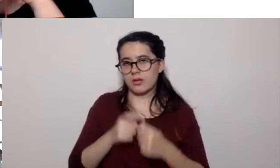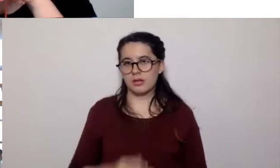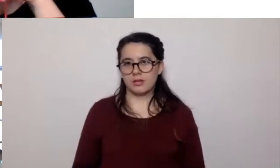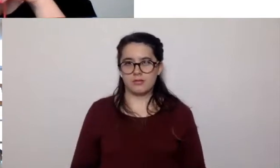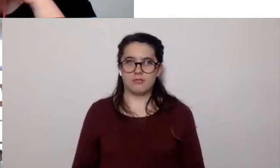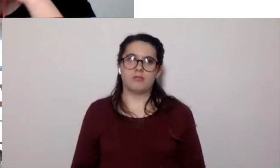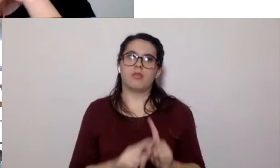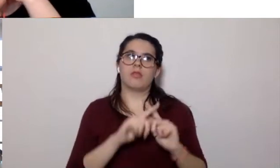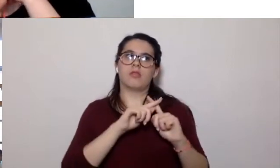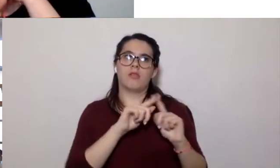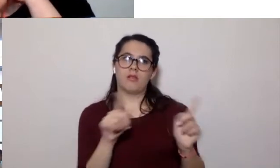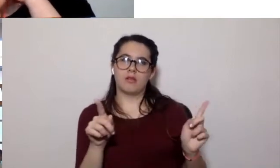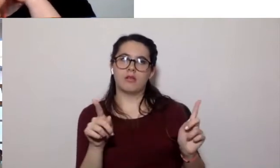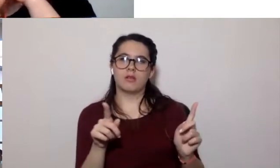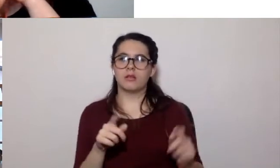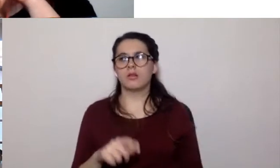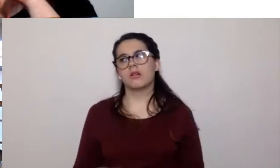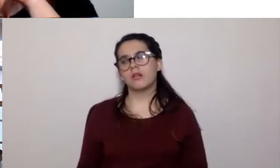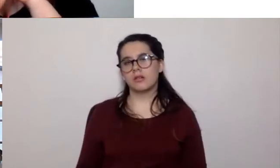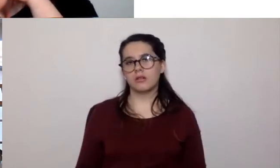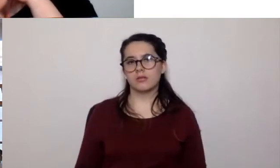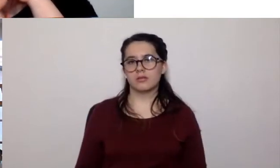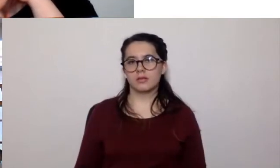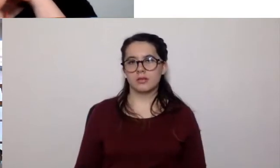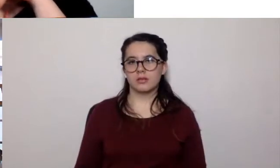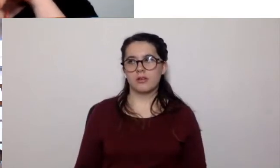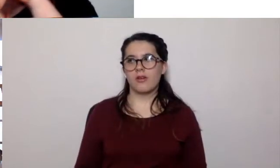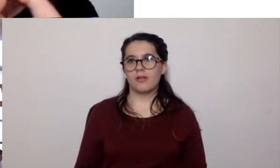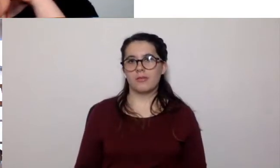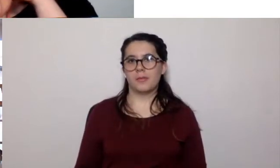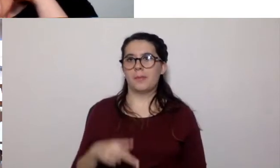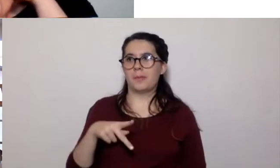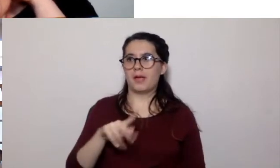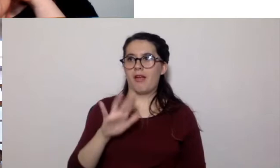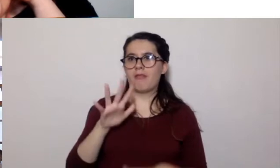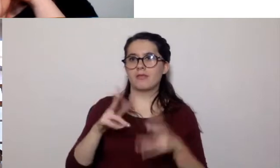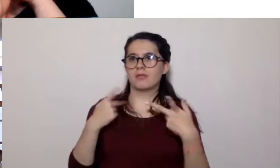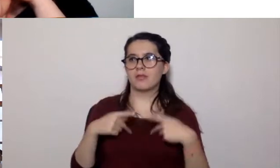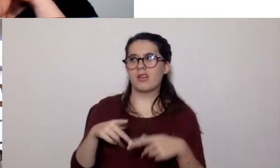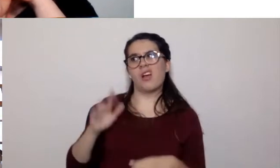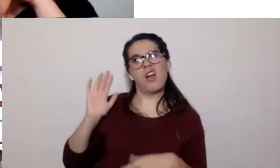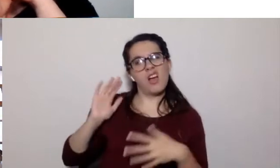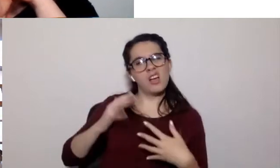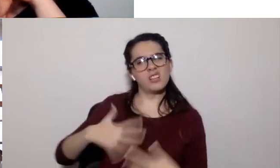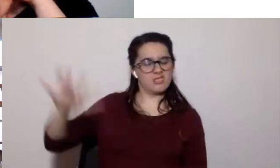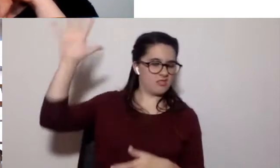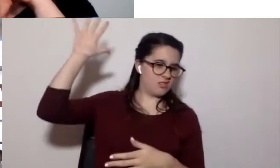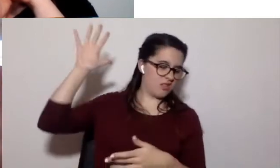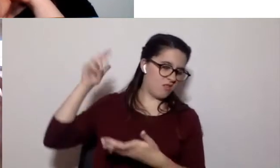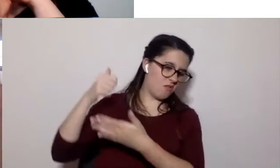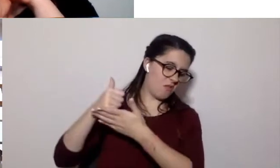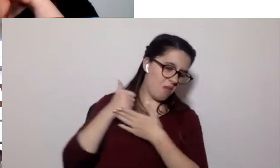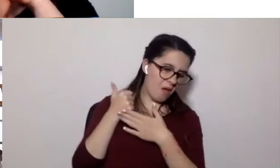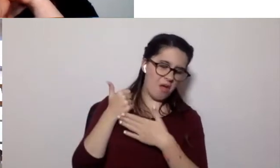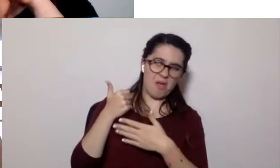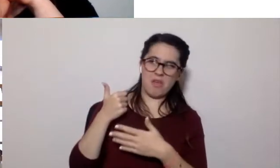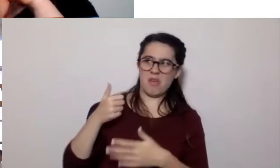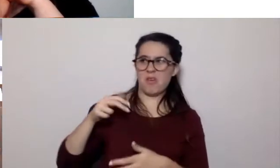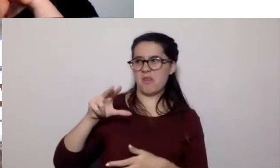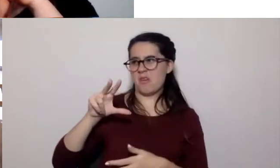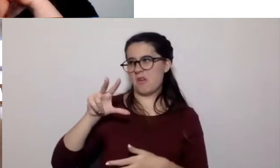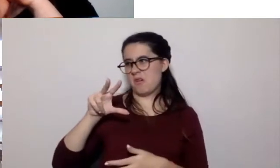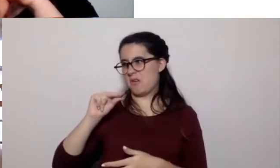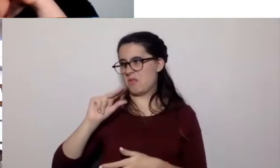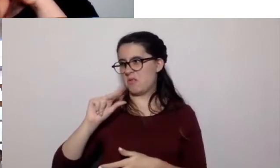A decir, qué poca, ya no me quiere, es un macho porque lleva 86 tazas y